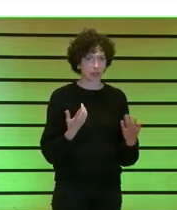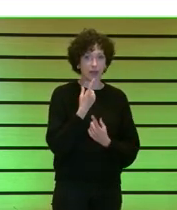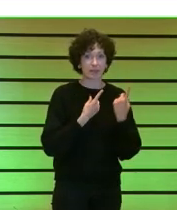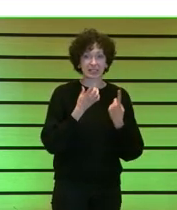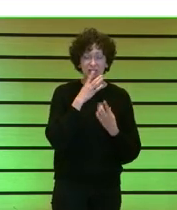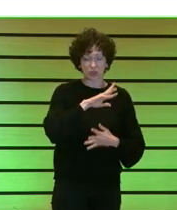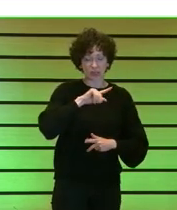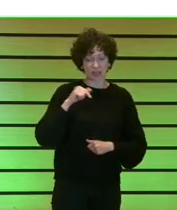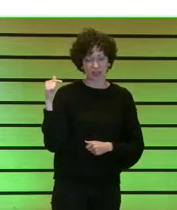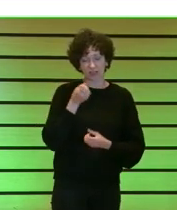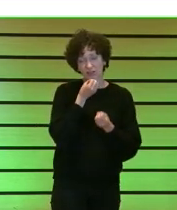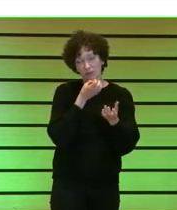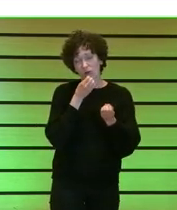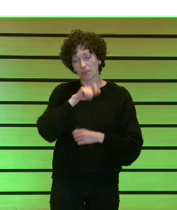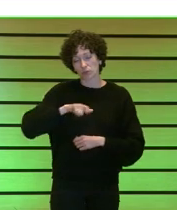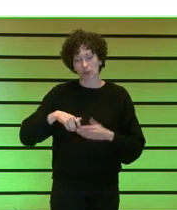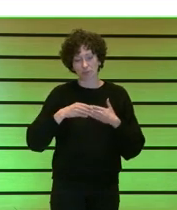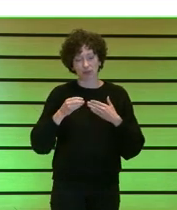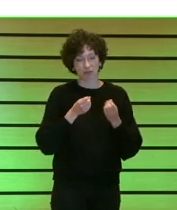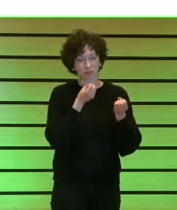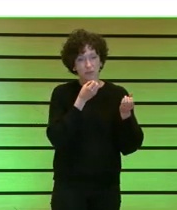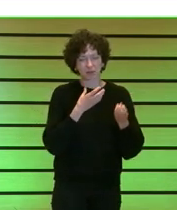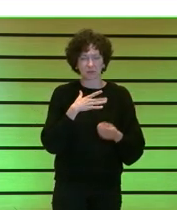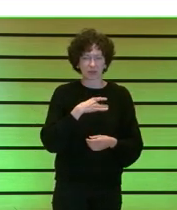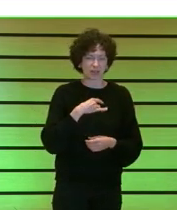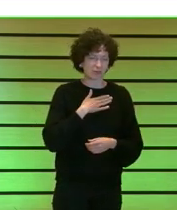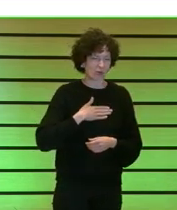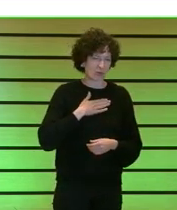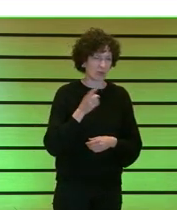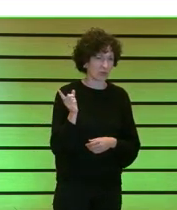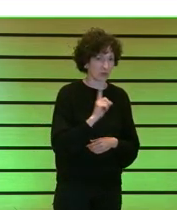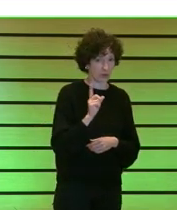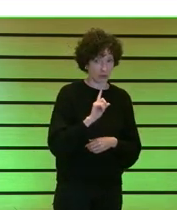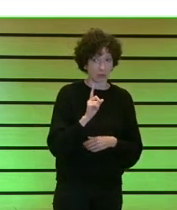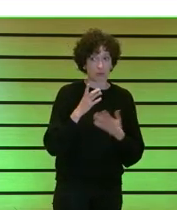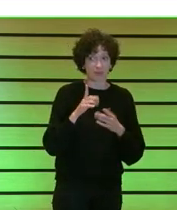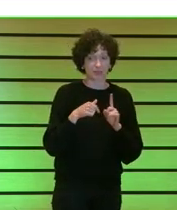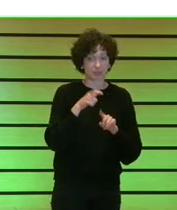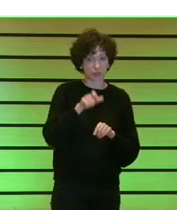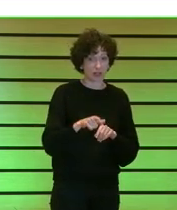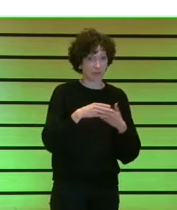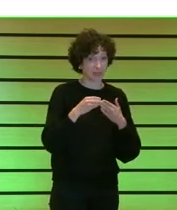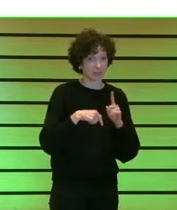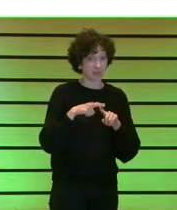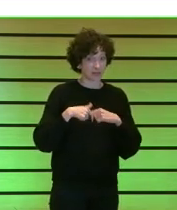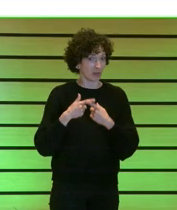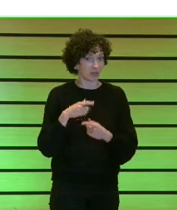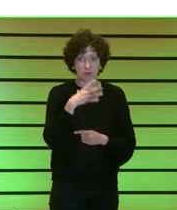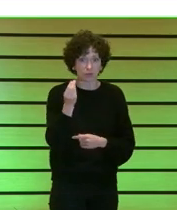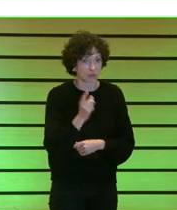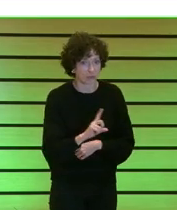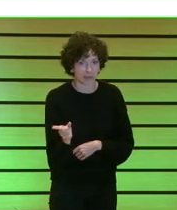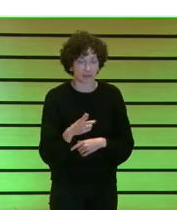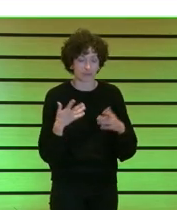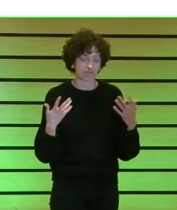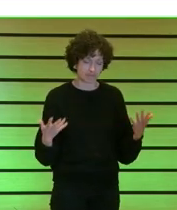malas noticias hablar con los pacientes resulte incómodo para el profesional e incomprensible para el paciente y las familias Pues ese es el problema